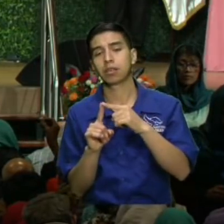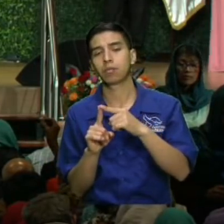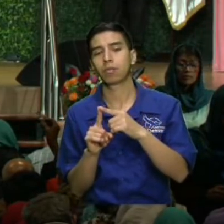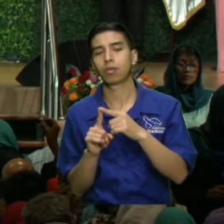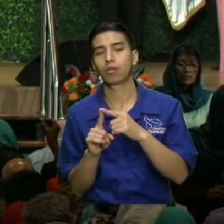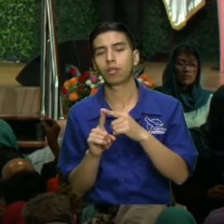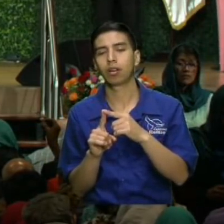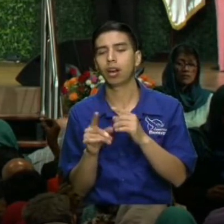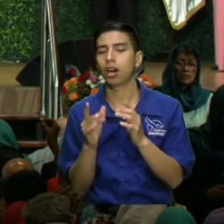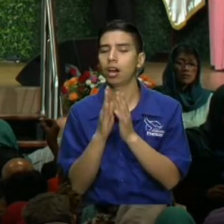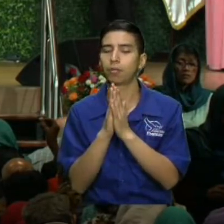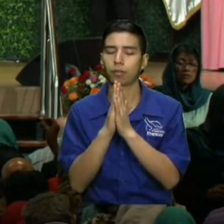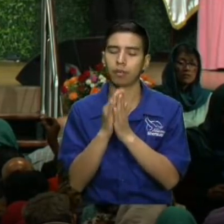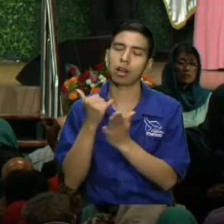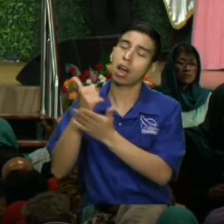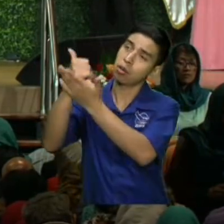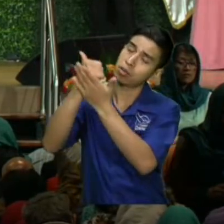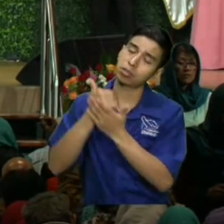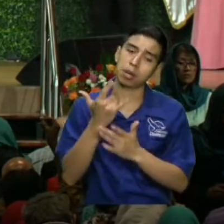perdonar.